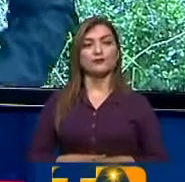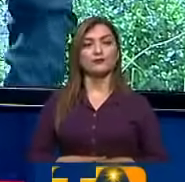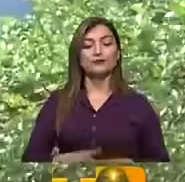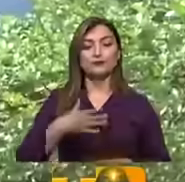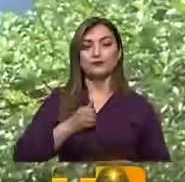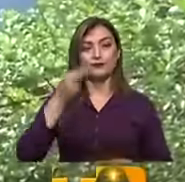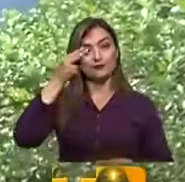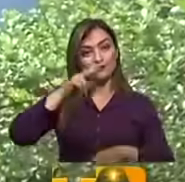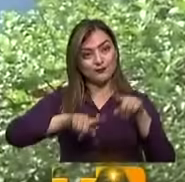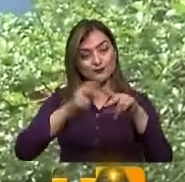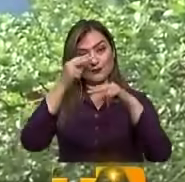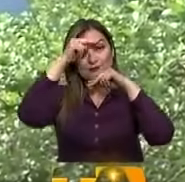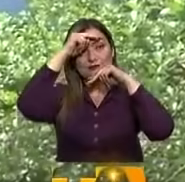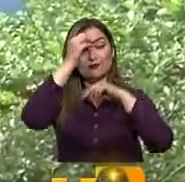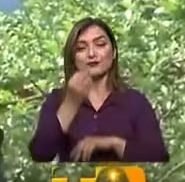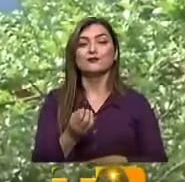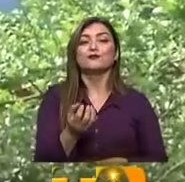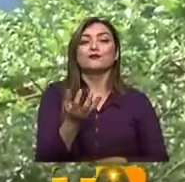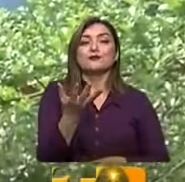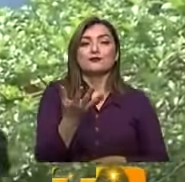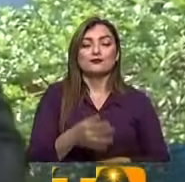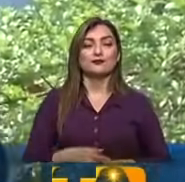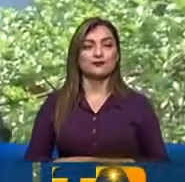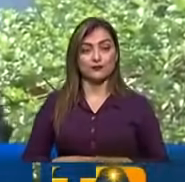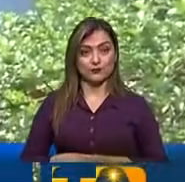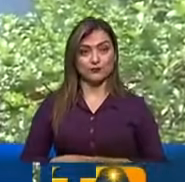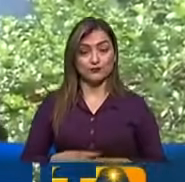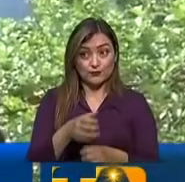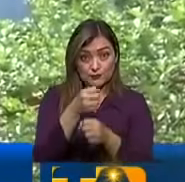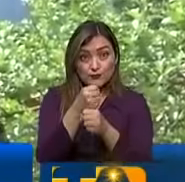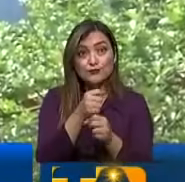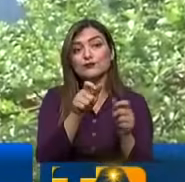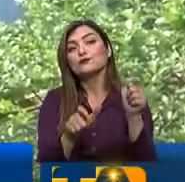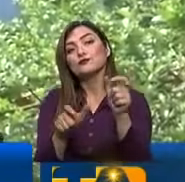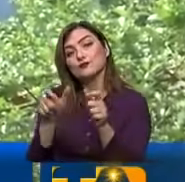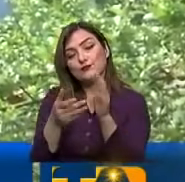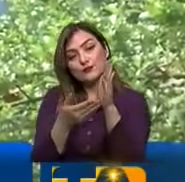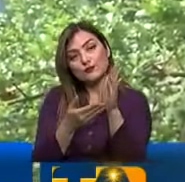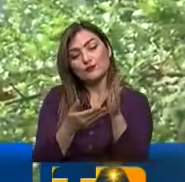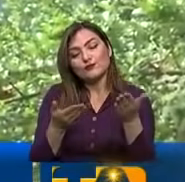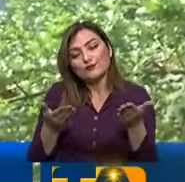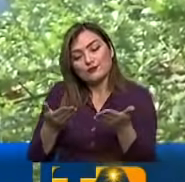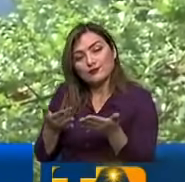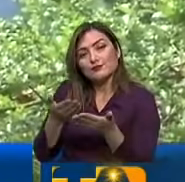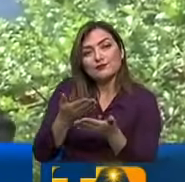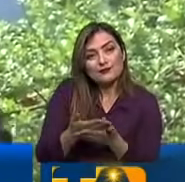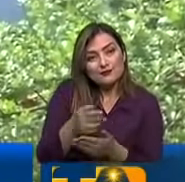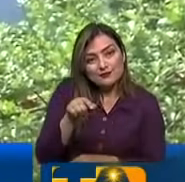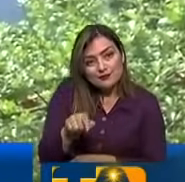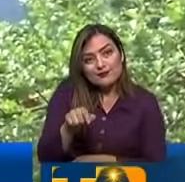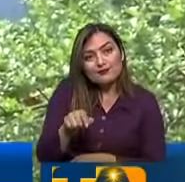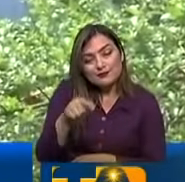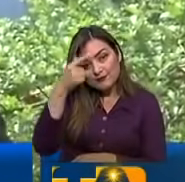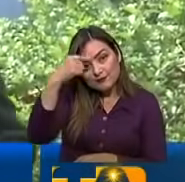¿Qué tal, Helen, amigos televidentes? Muy buenos días. Consiste en brindar seguridad a la ciudadanía, por eso nosotros nos hemos trasladado hasta donde, como tú ya lo